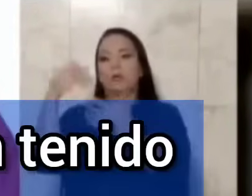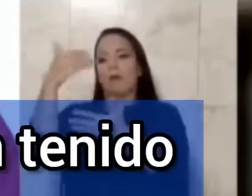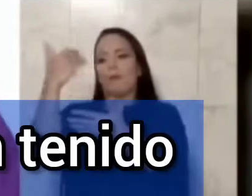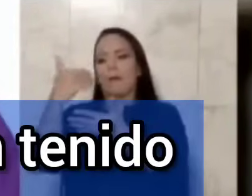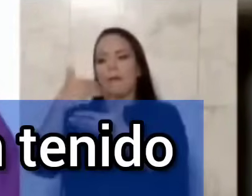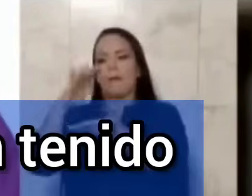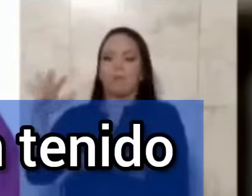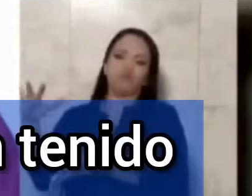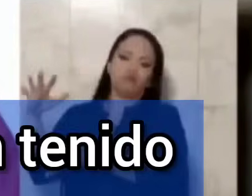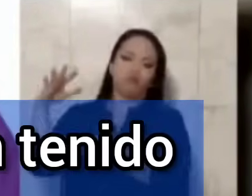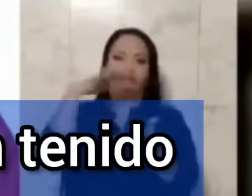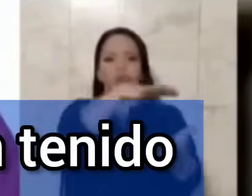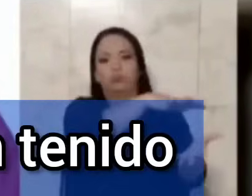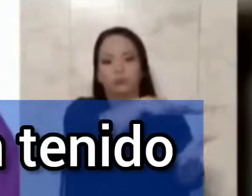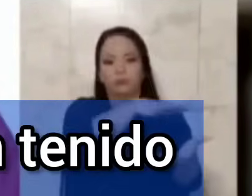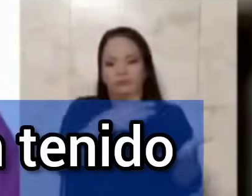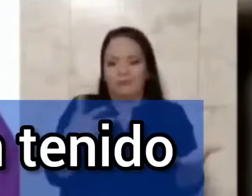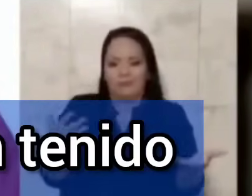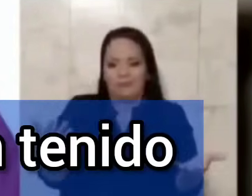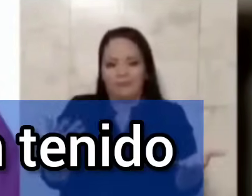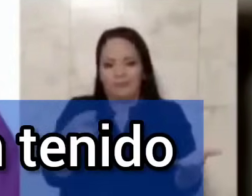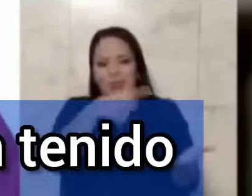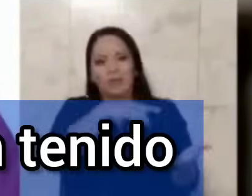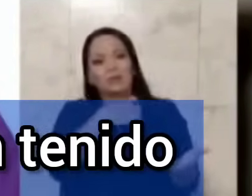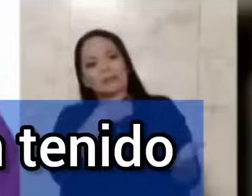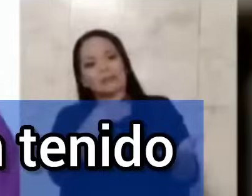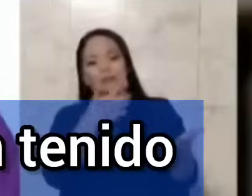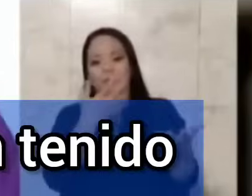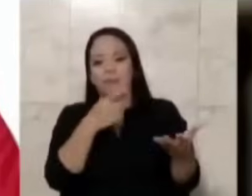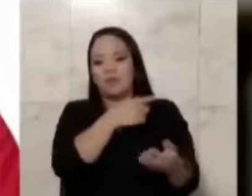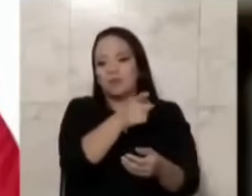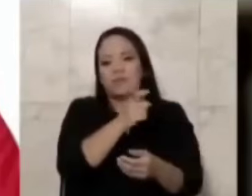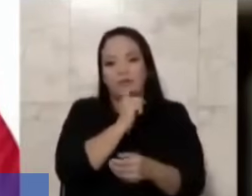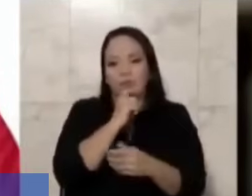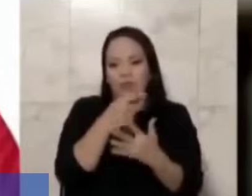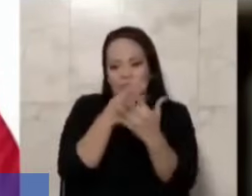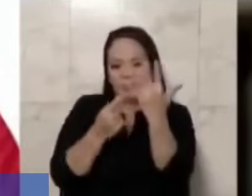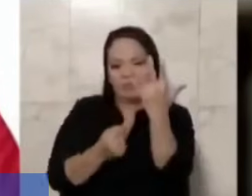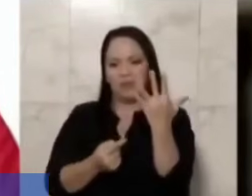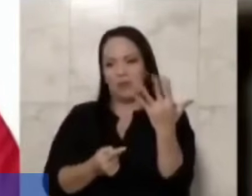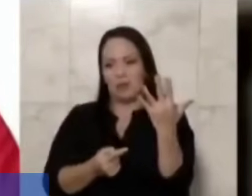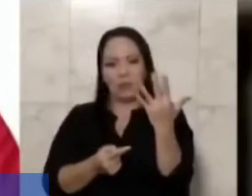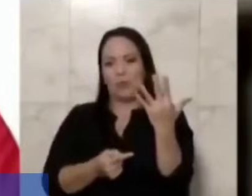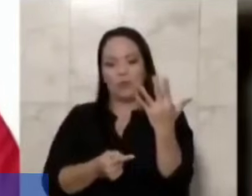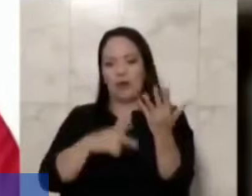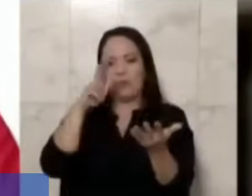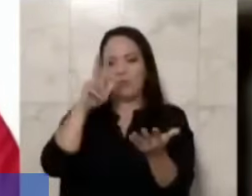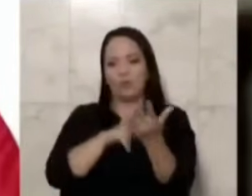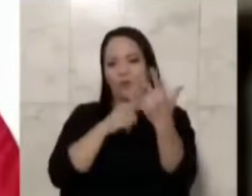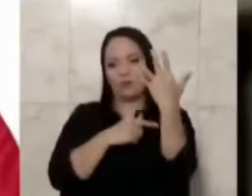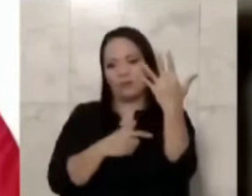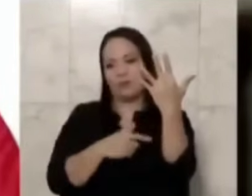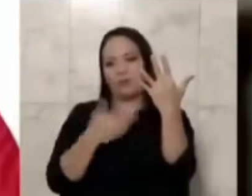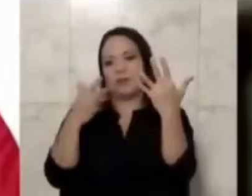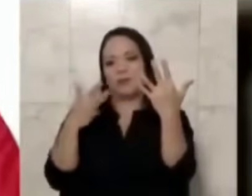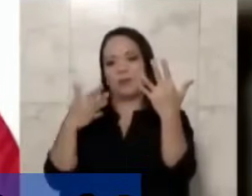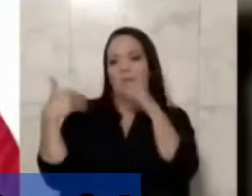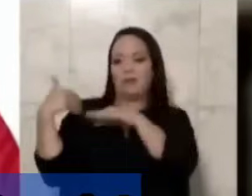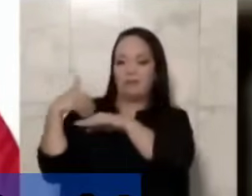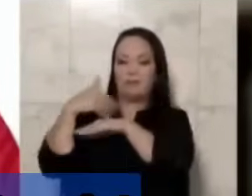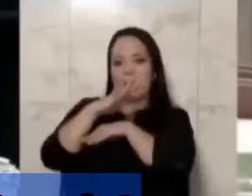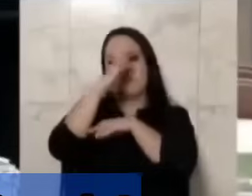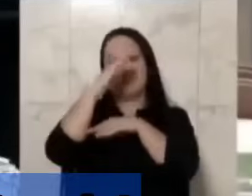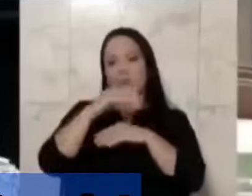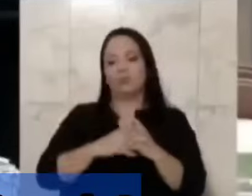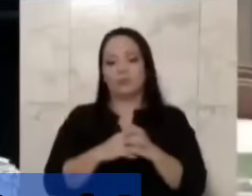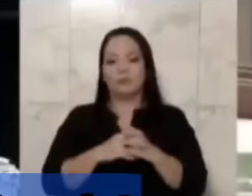con proyectos adicionales si han tenido dificultades en dictaminar los proyectos que ya les enviamos, más